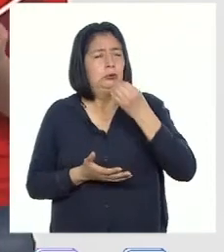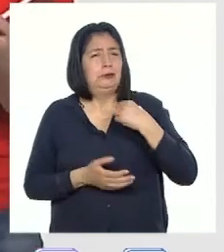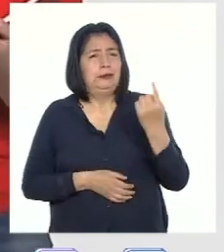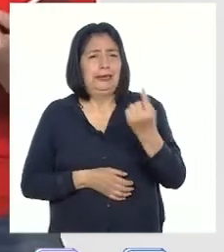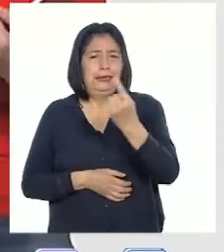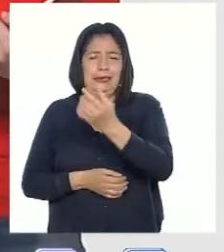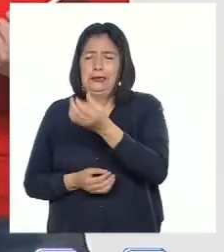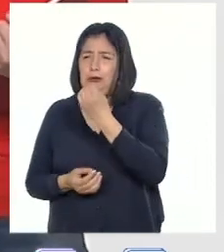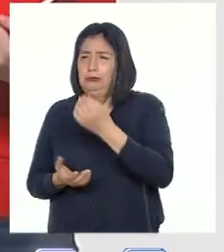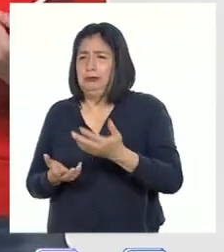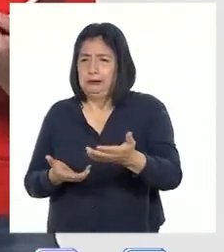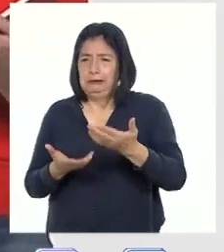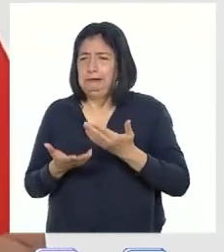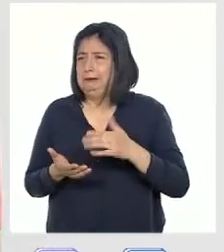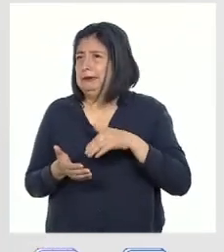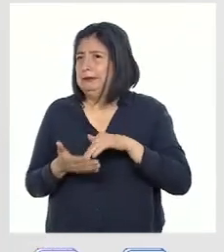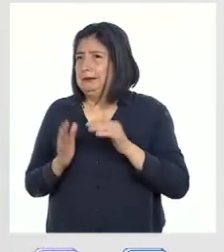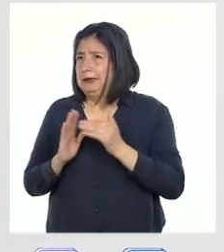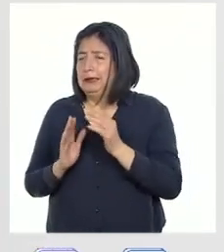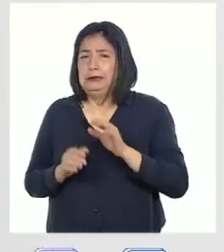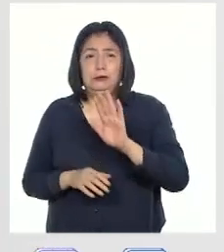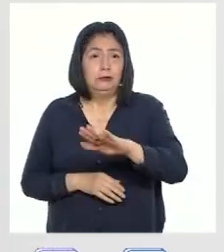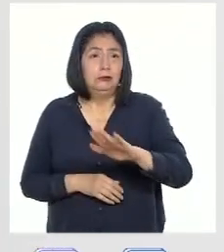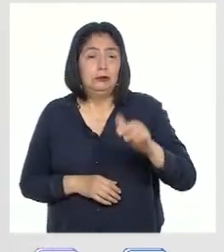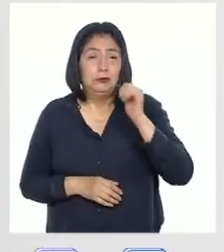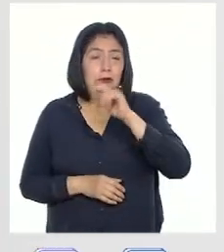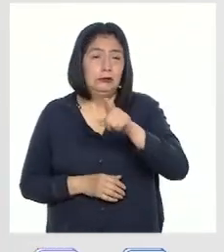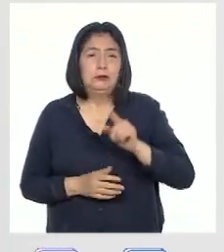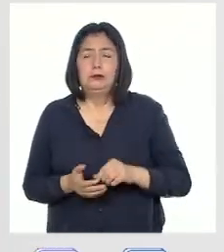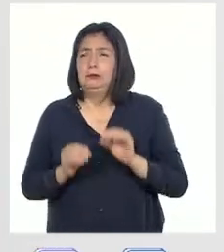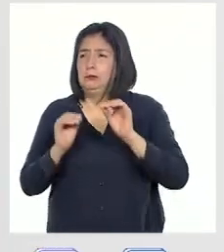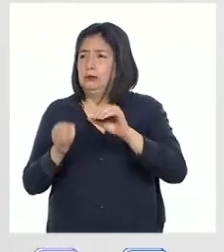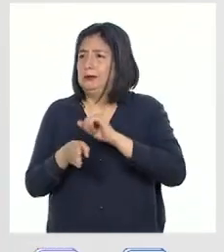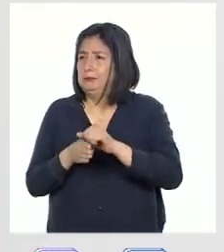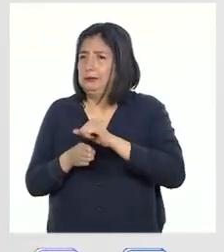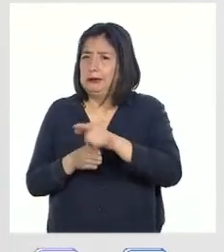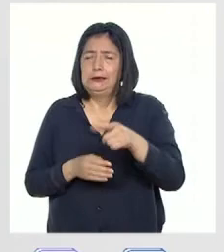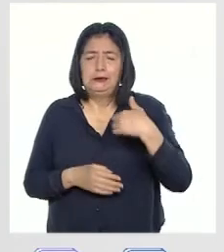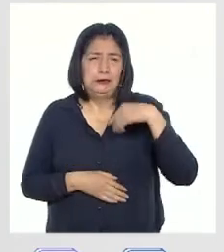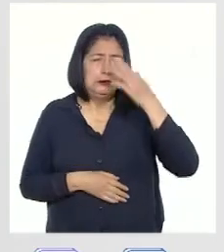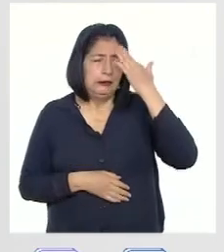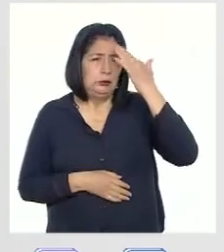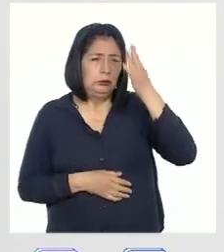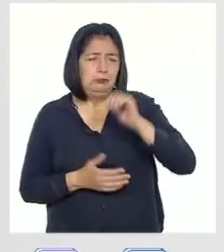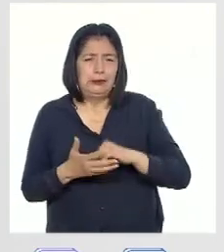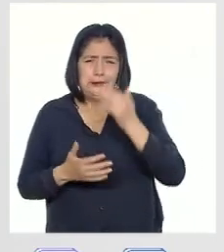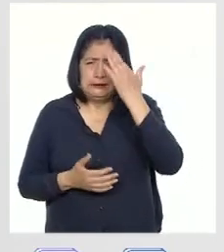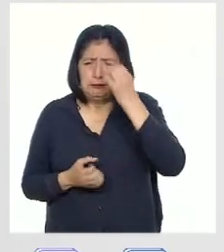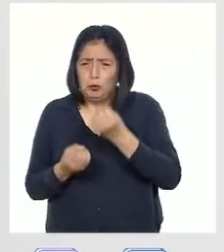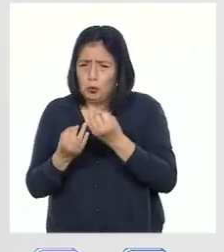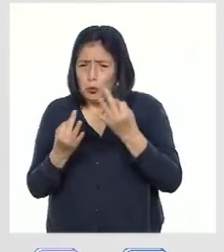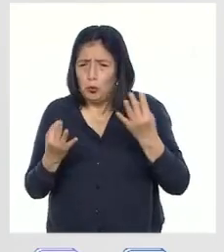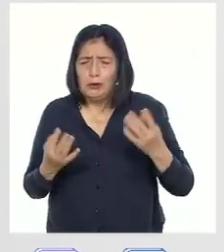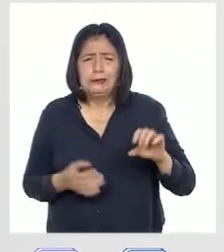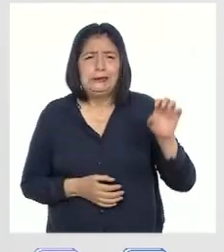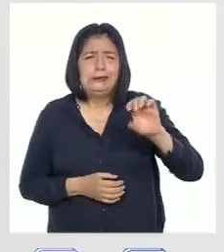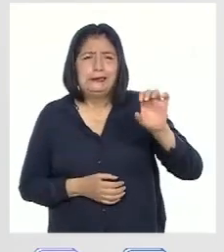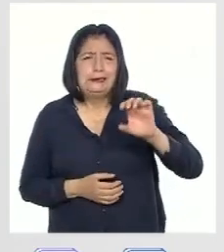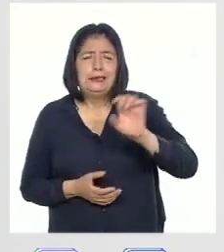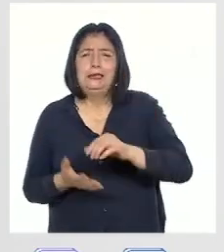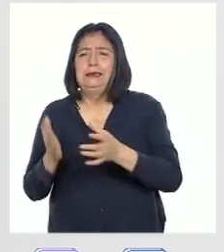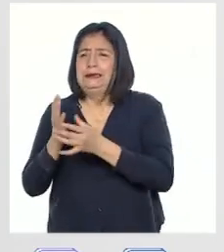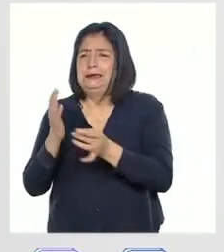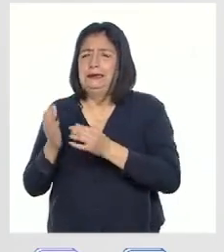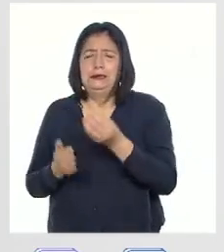cada alimento que llega a nuestra casa. Chicas y chicos, apliquen este mismo conocimiento para averiguar sobre las cantidades de sal y grasas de